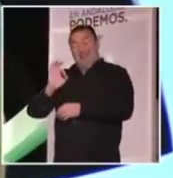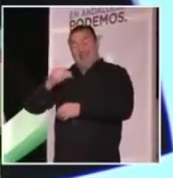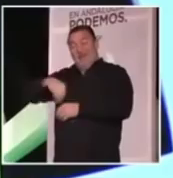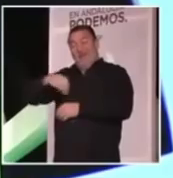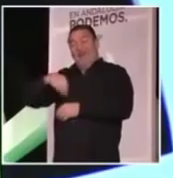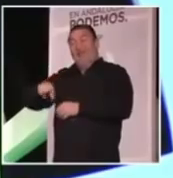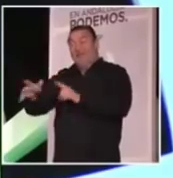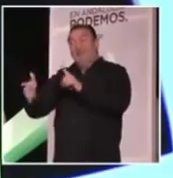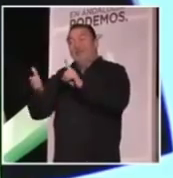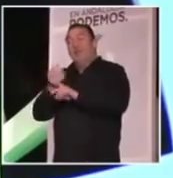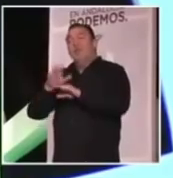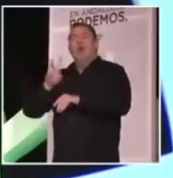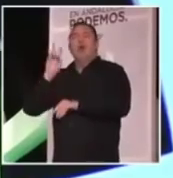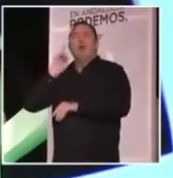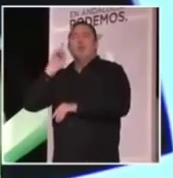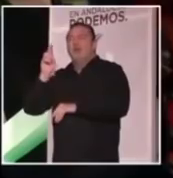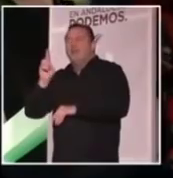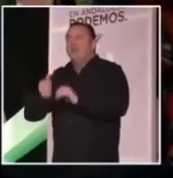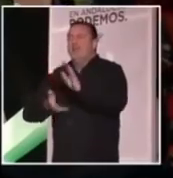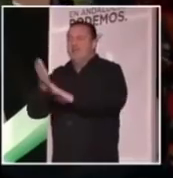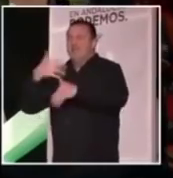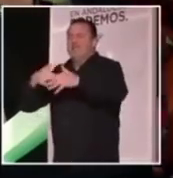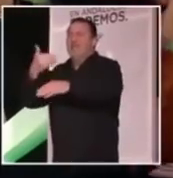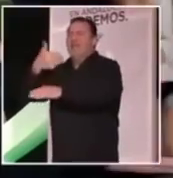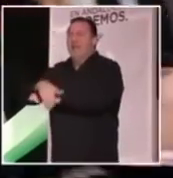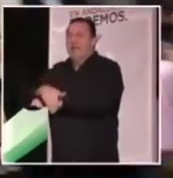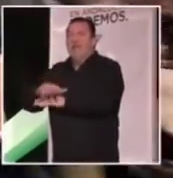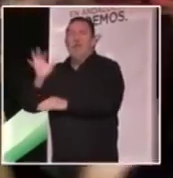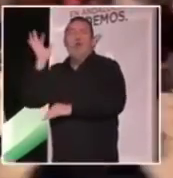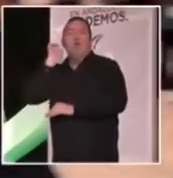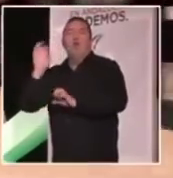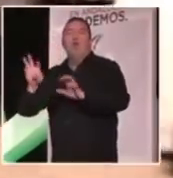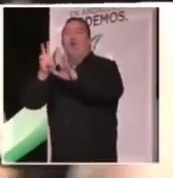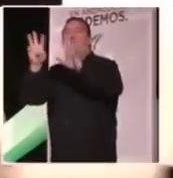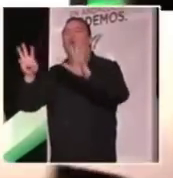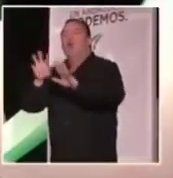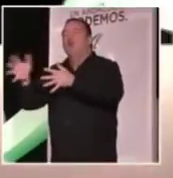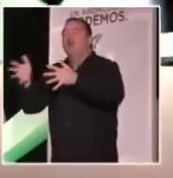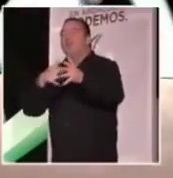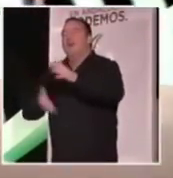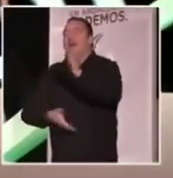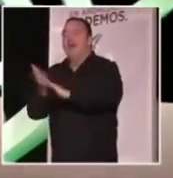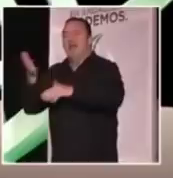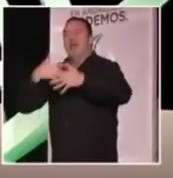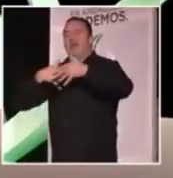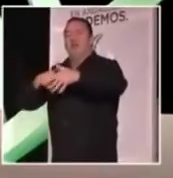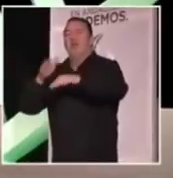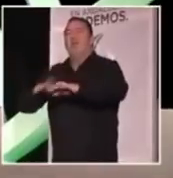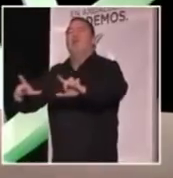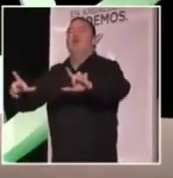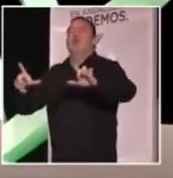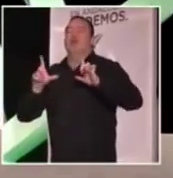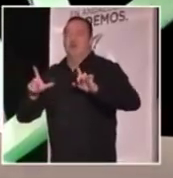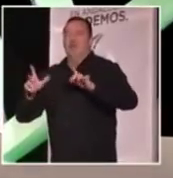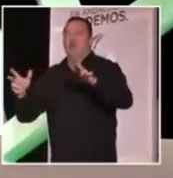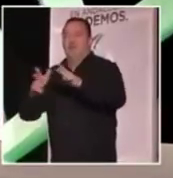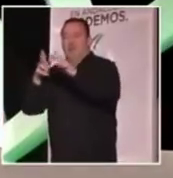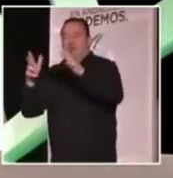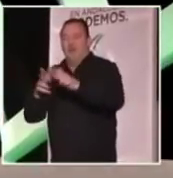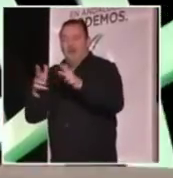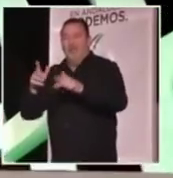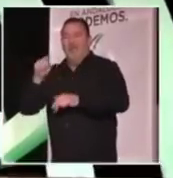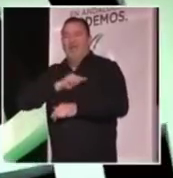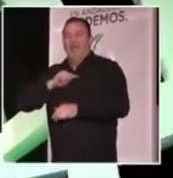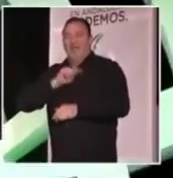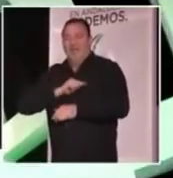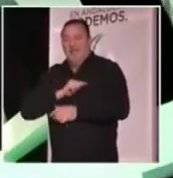porque los pensionistas salieron a la calle, porque las mujeres el 8 de marzo salieran a la calle. Es el protagonismo social y popular en